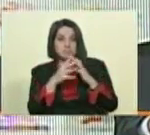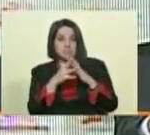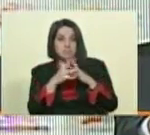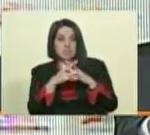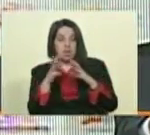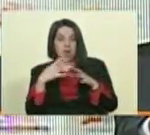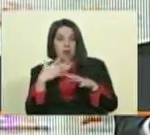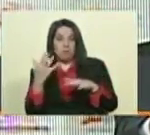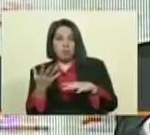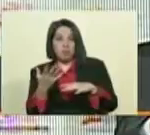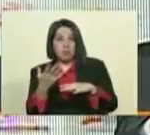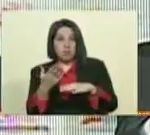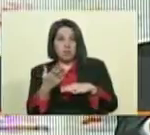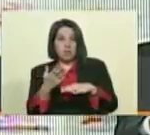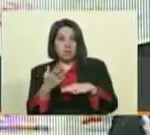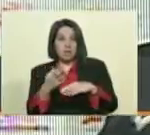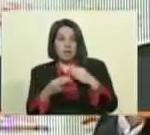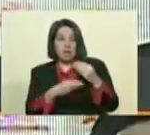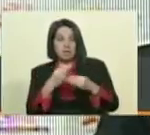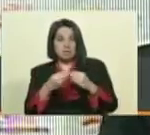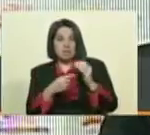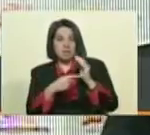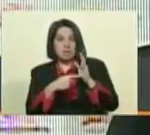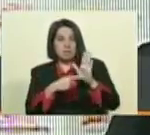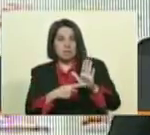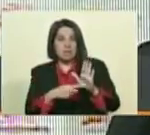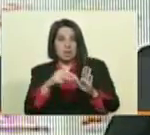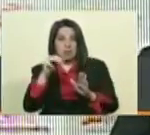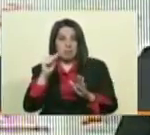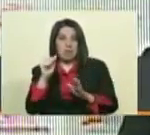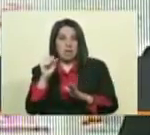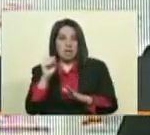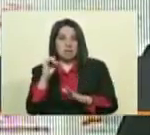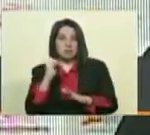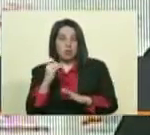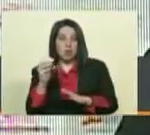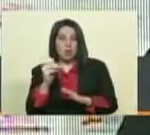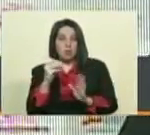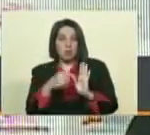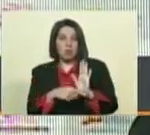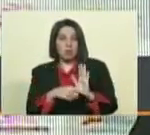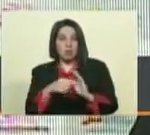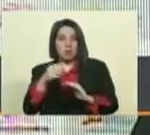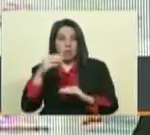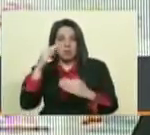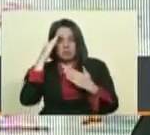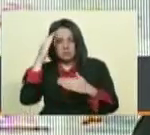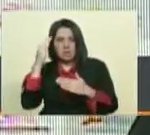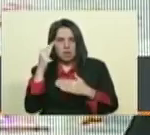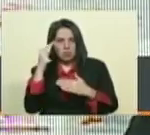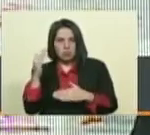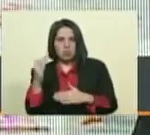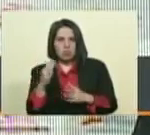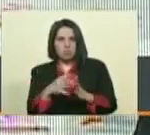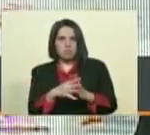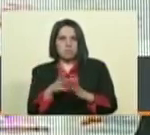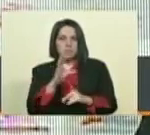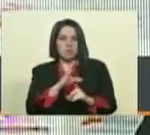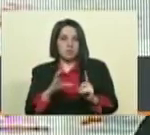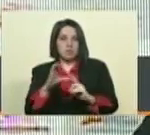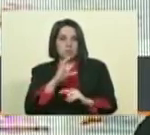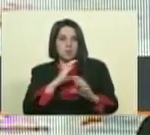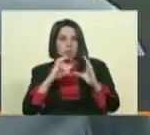¿Podríamos sacar ese masazo? ¿Qué te parece? Prepararlo por ahí. Ahí llegó Jorge Rodríguez. Vamos a darle un saludo al vicepresidente de Cultura